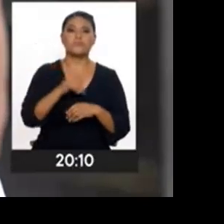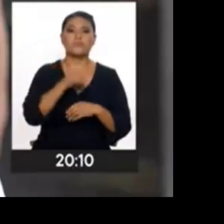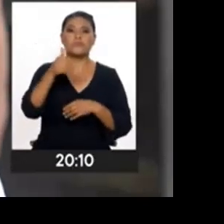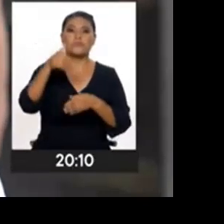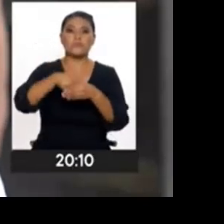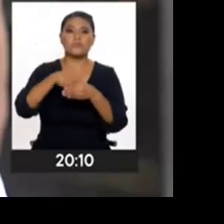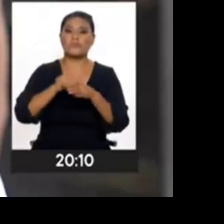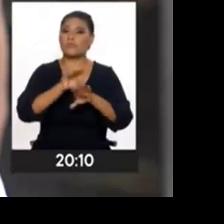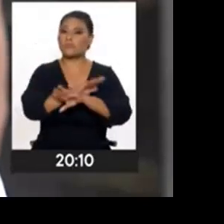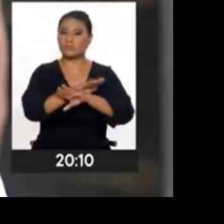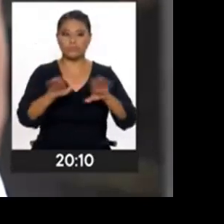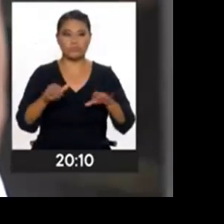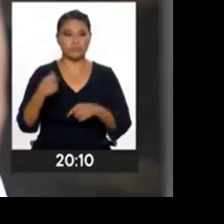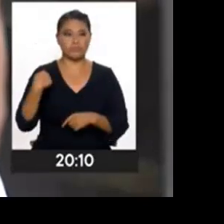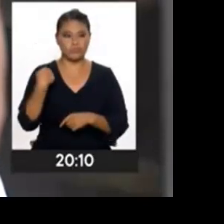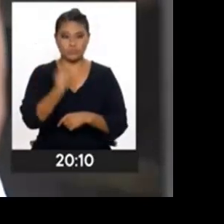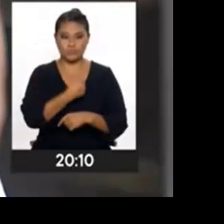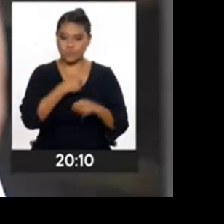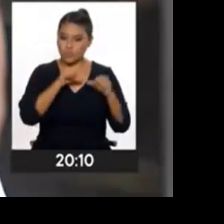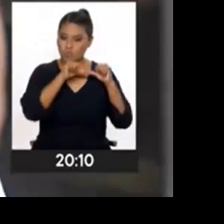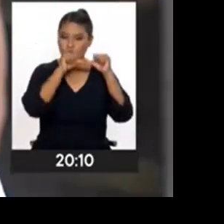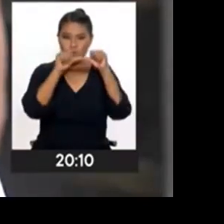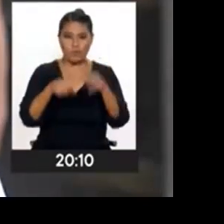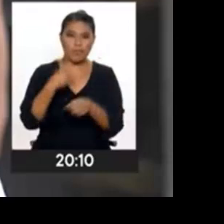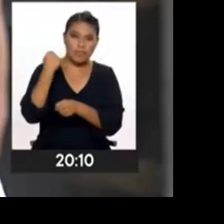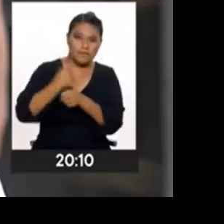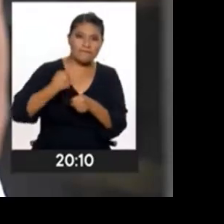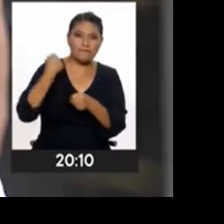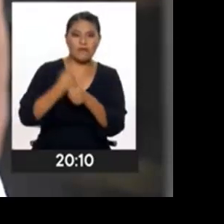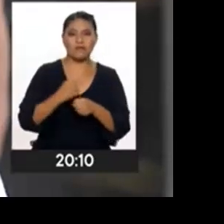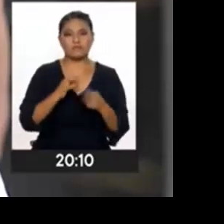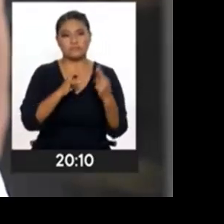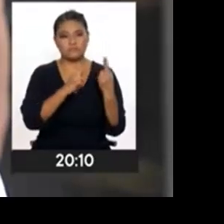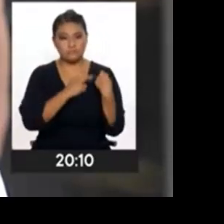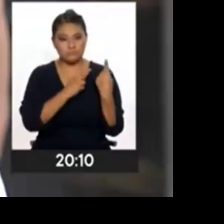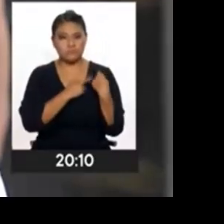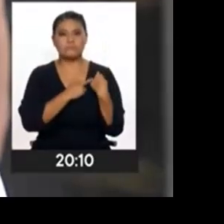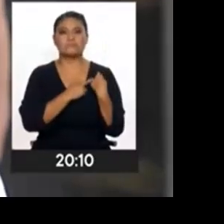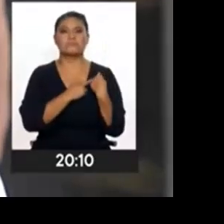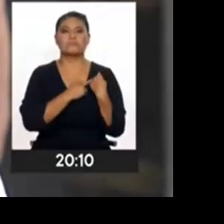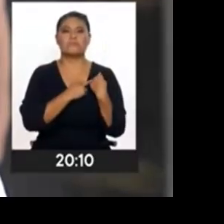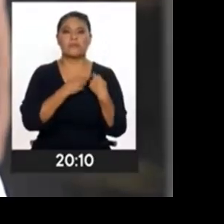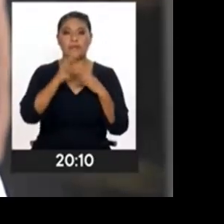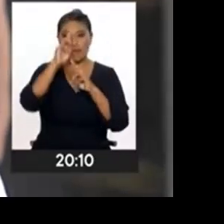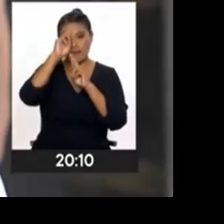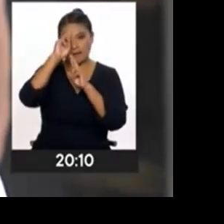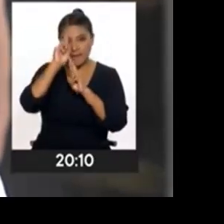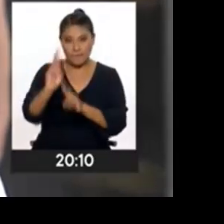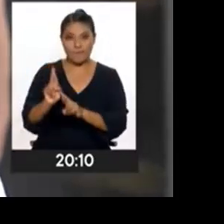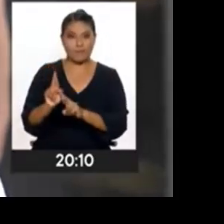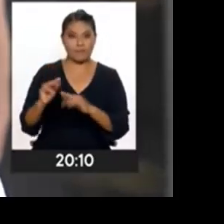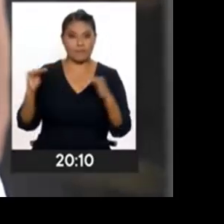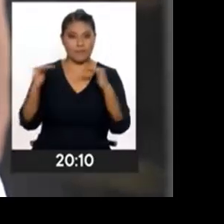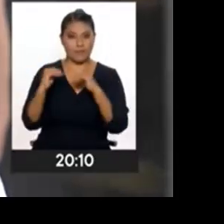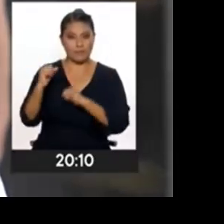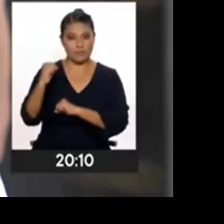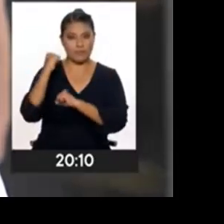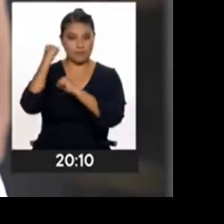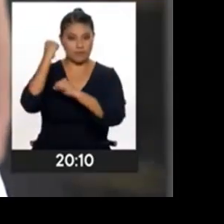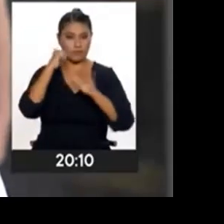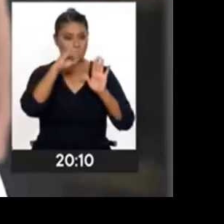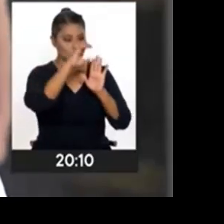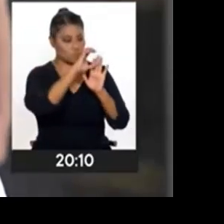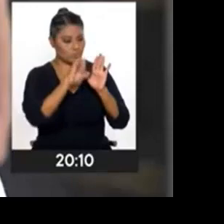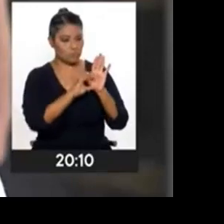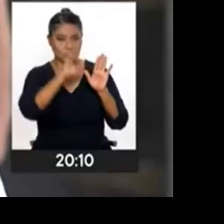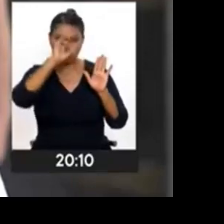tanto reclama y le asiste déjanos tus comentarios No olvides de suscribirte a nuestro canal dale muchos like y lo más importante comparte nuestra